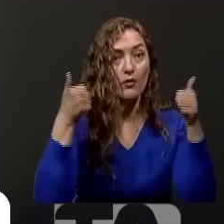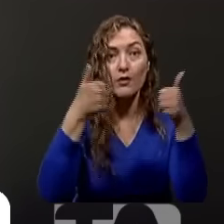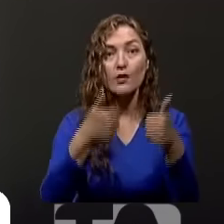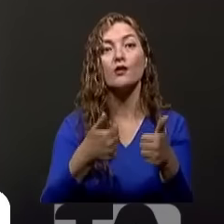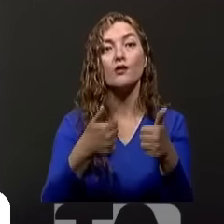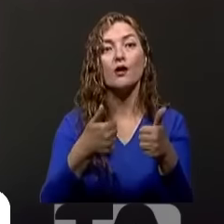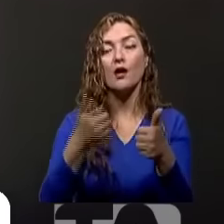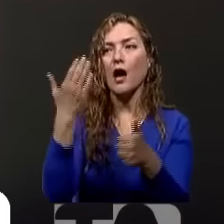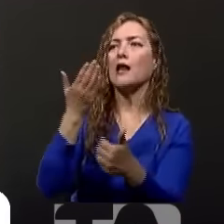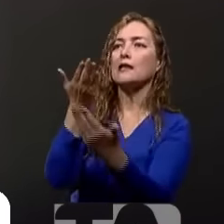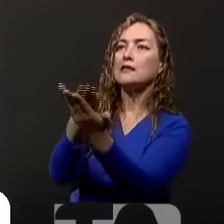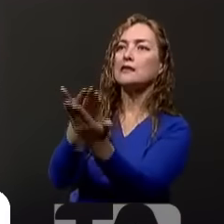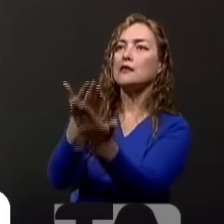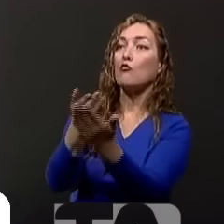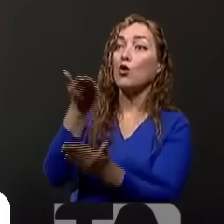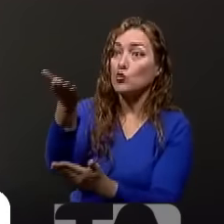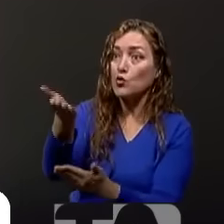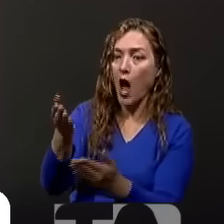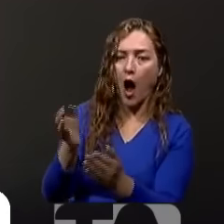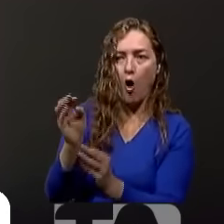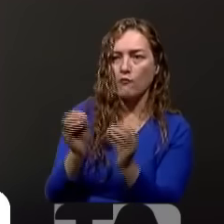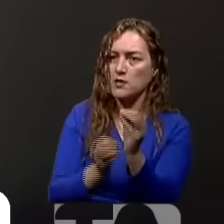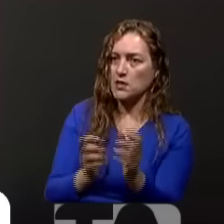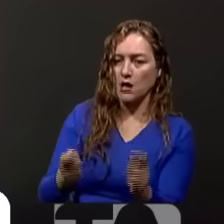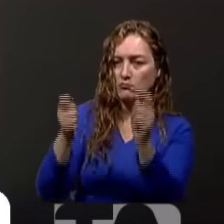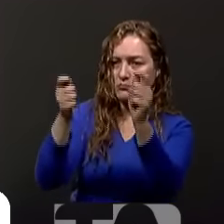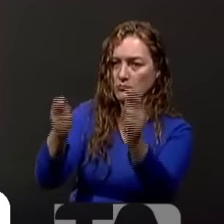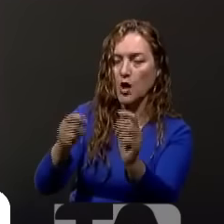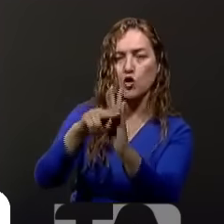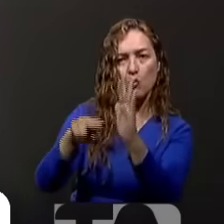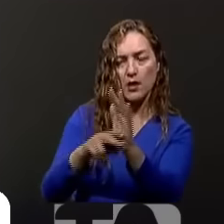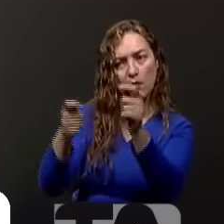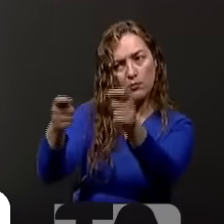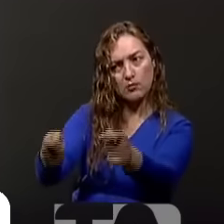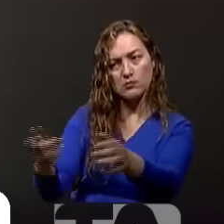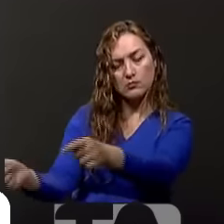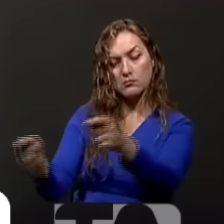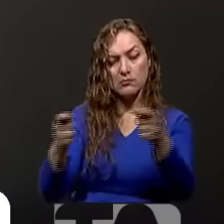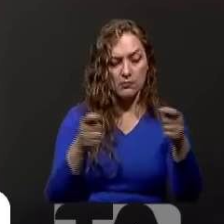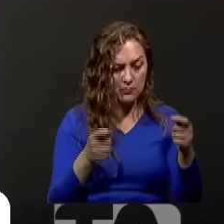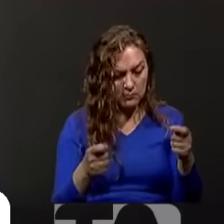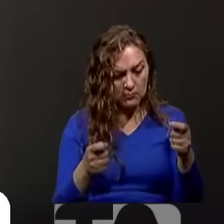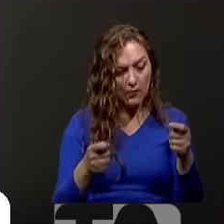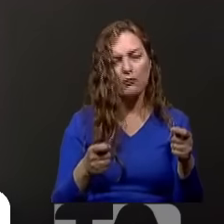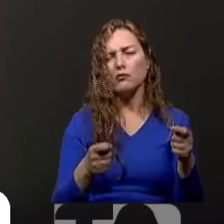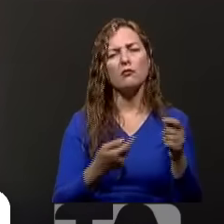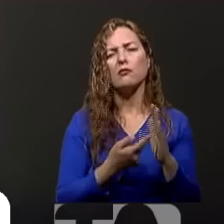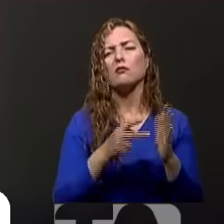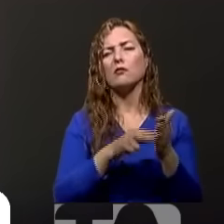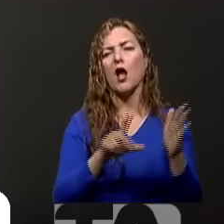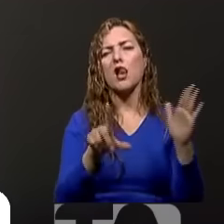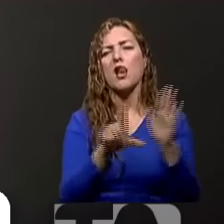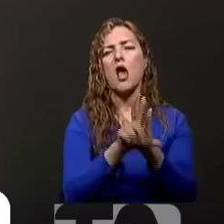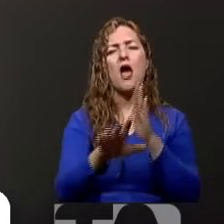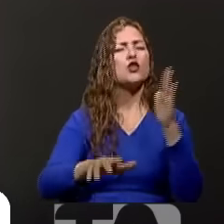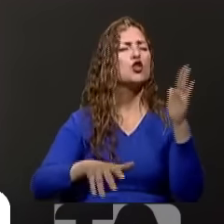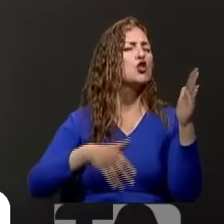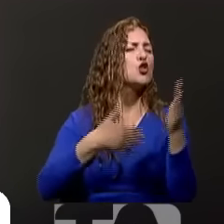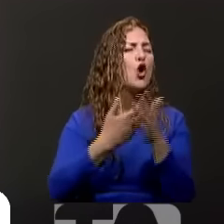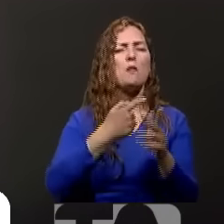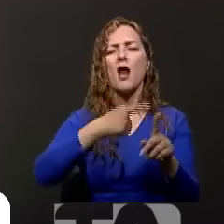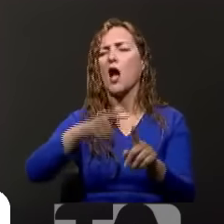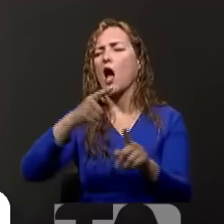propuesto al alcalde y ya tiene en el despacho de él una normativa para regularizar a todos los compañeros y